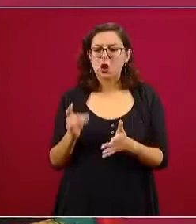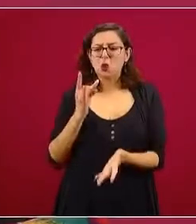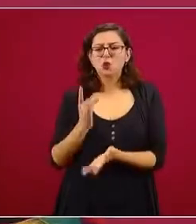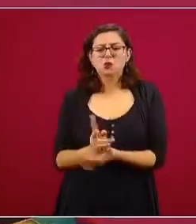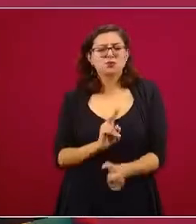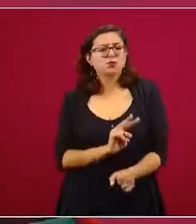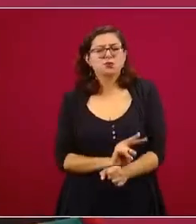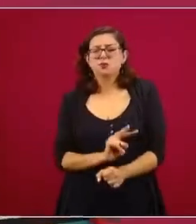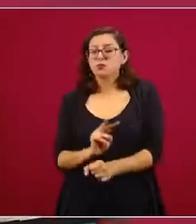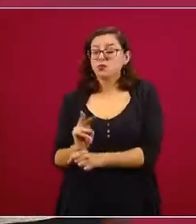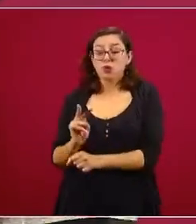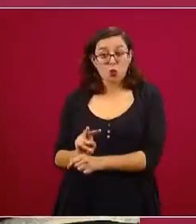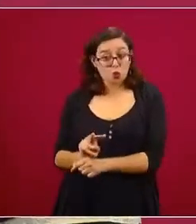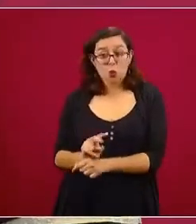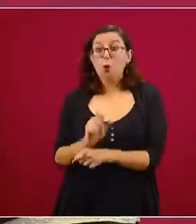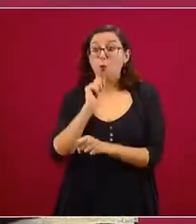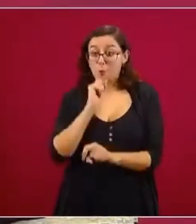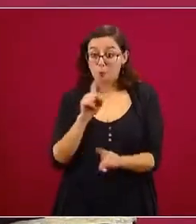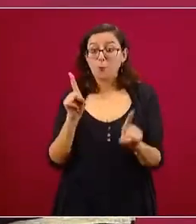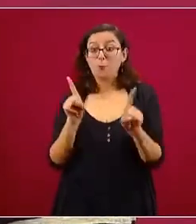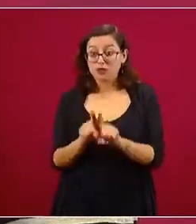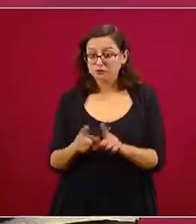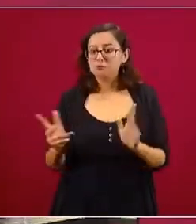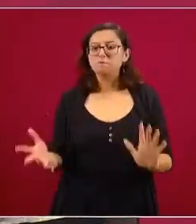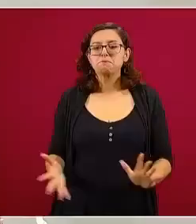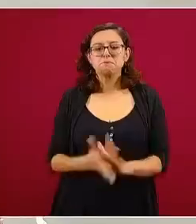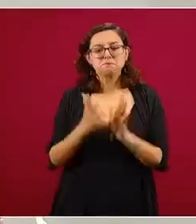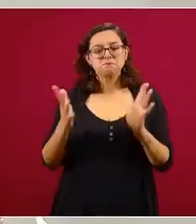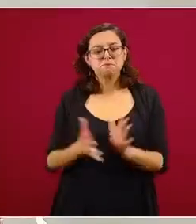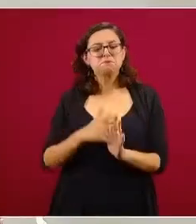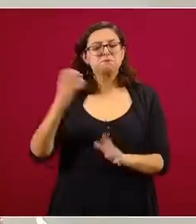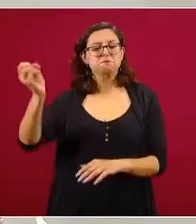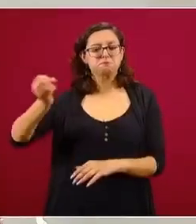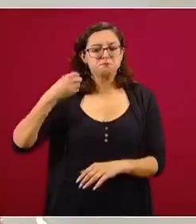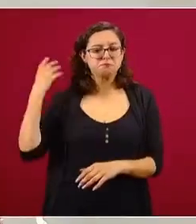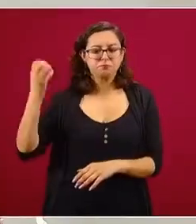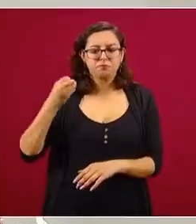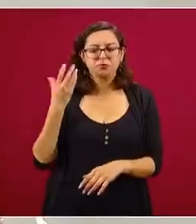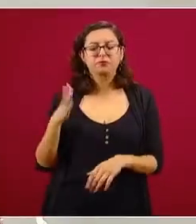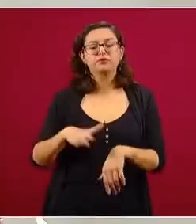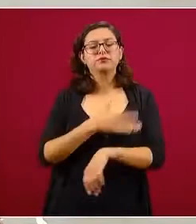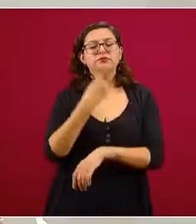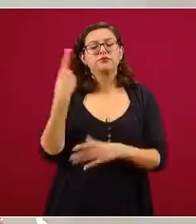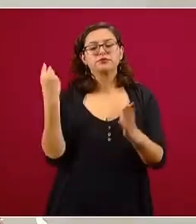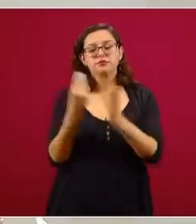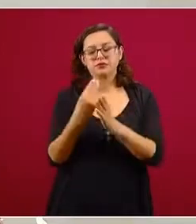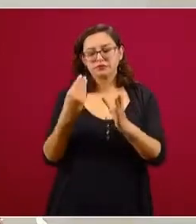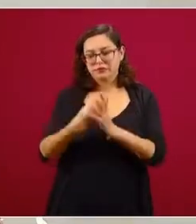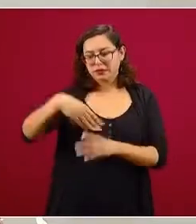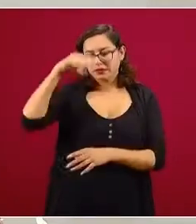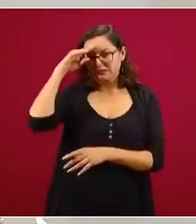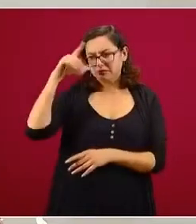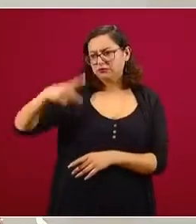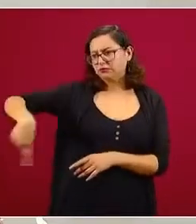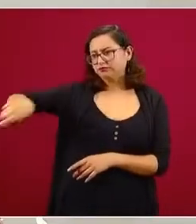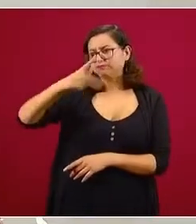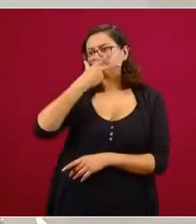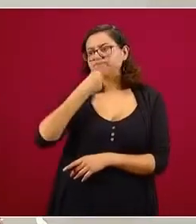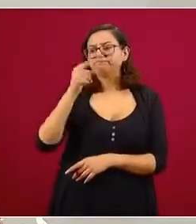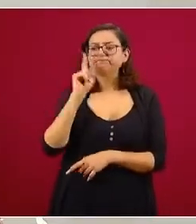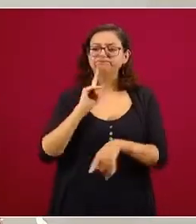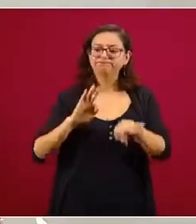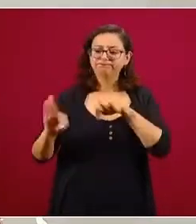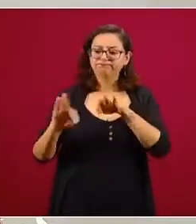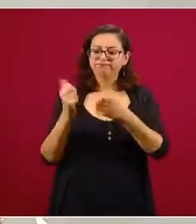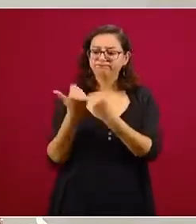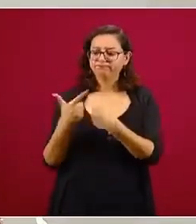observadoras, sino también como participantes y expositoras, porque lo que se pensó para este curso era darle voz a las y los trabajadores sociales